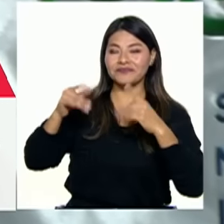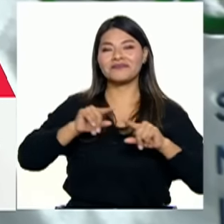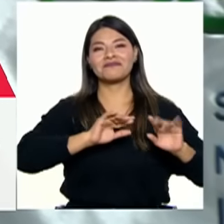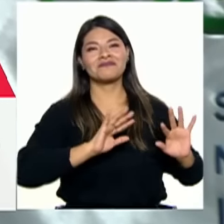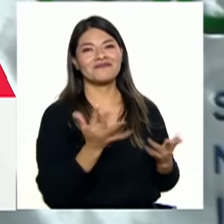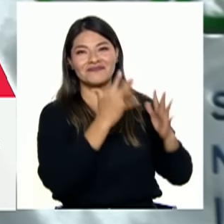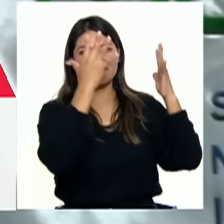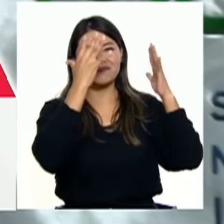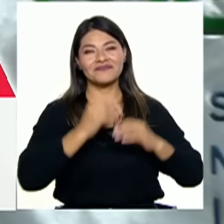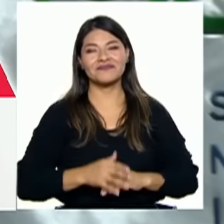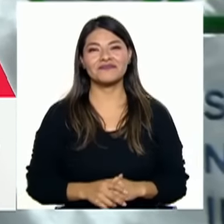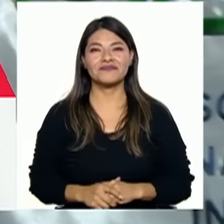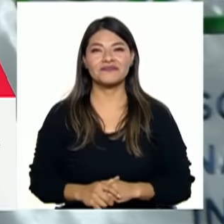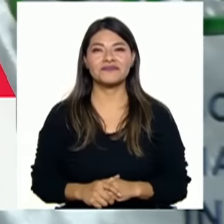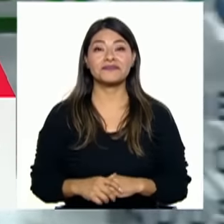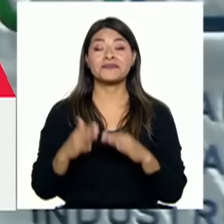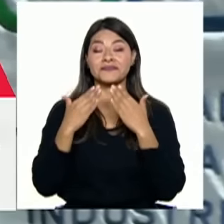Muchas gracias.